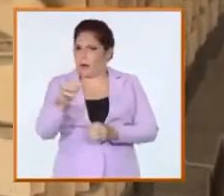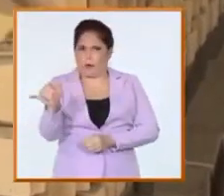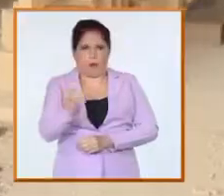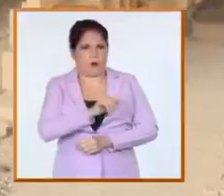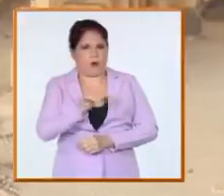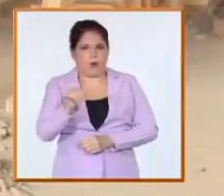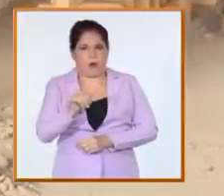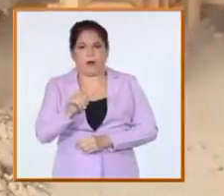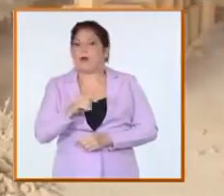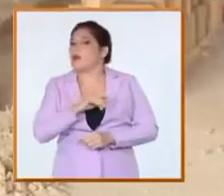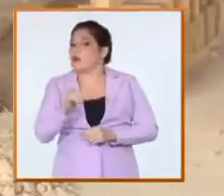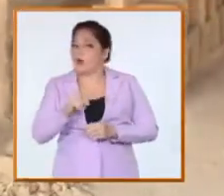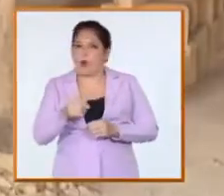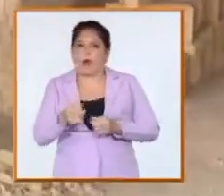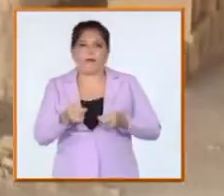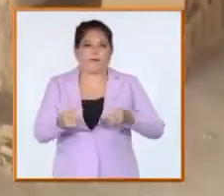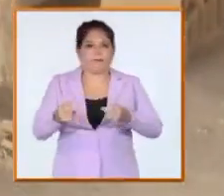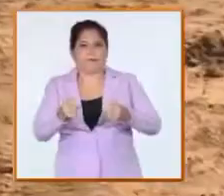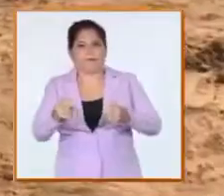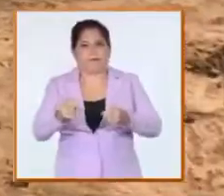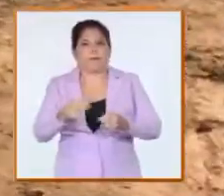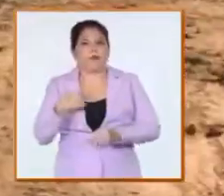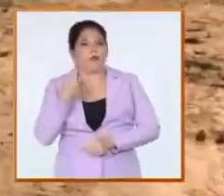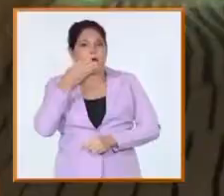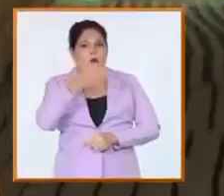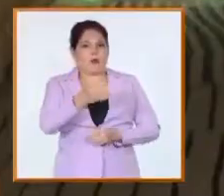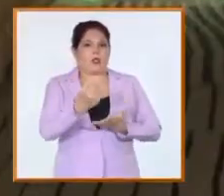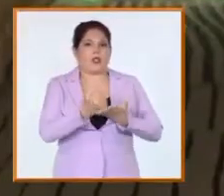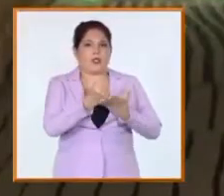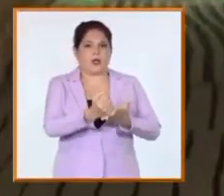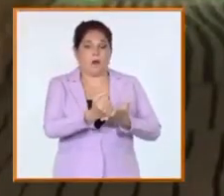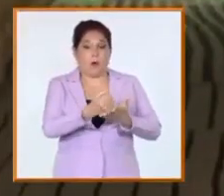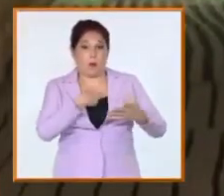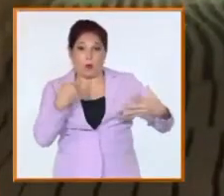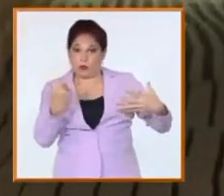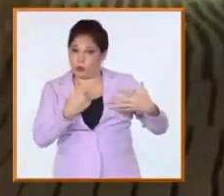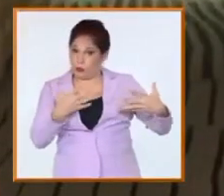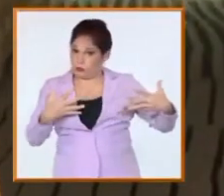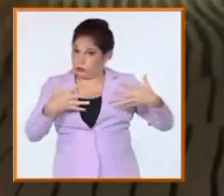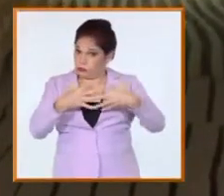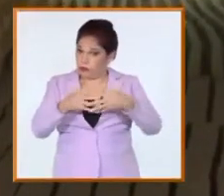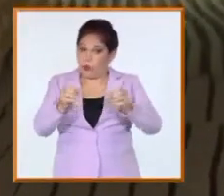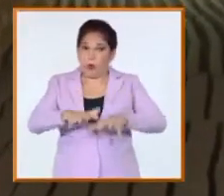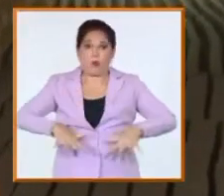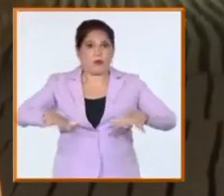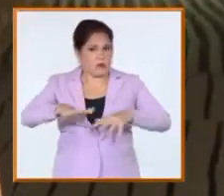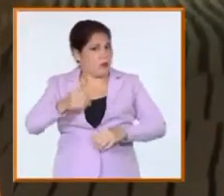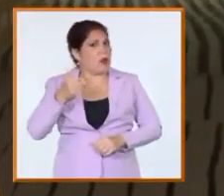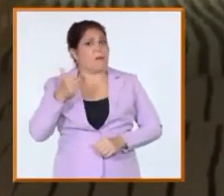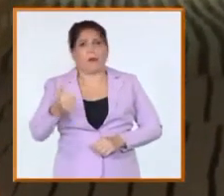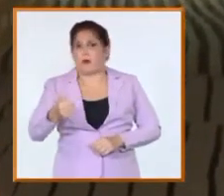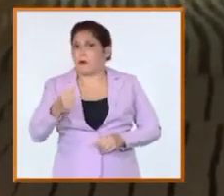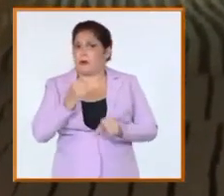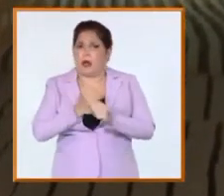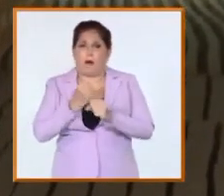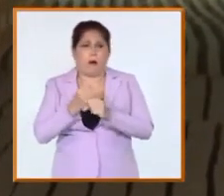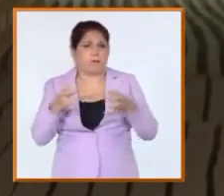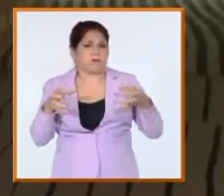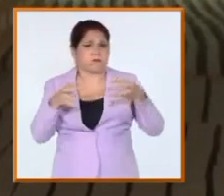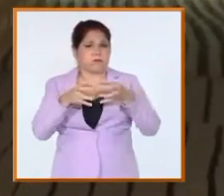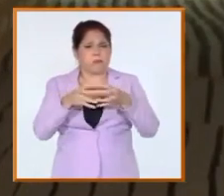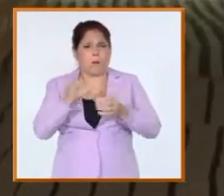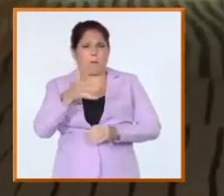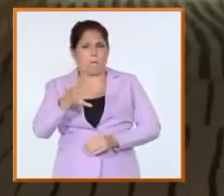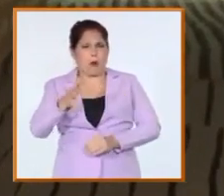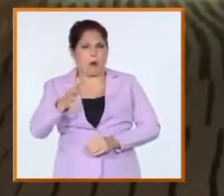a la misma soy obrero de domicilio todo ha sido muy bien muy buenas condiciones igualdad de condiciones y llevo ya